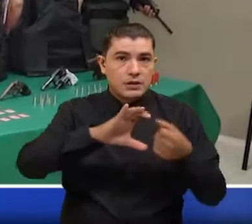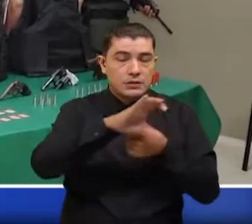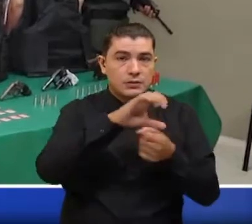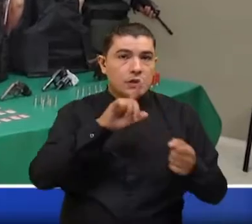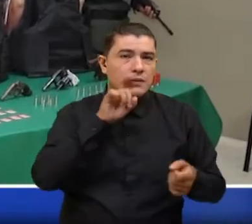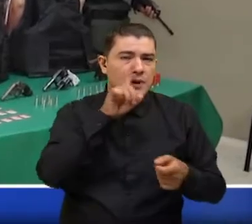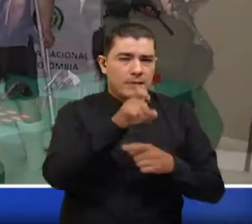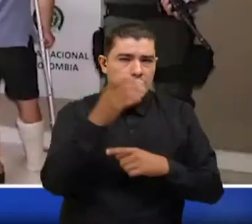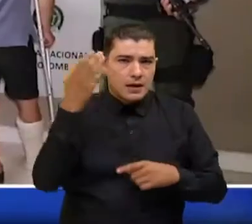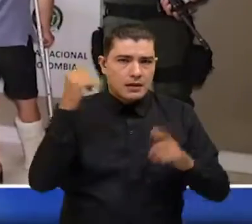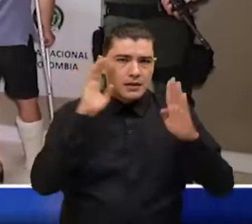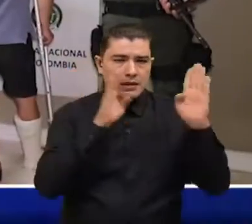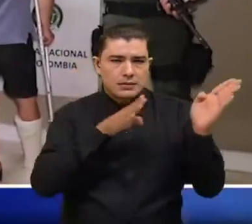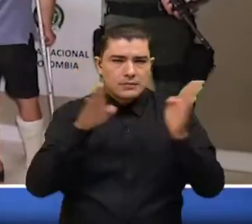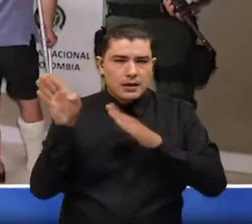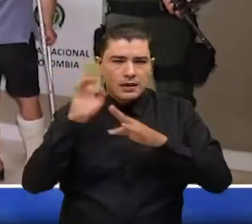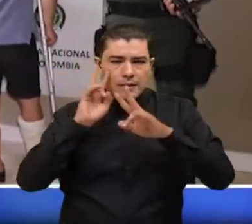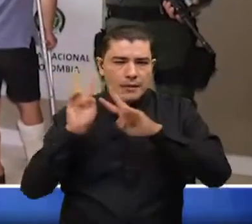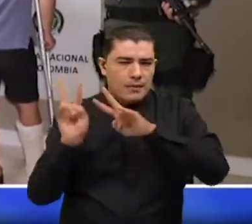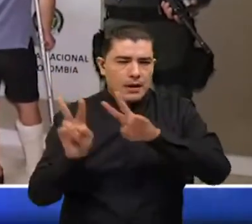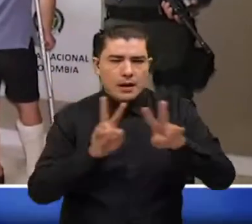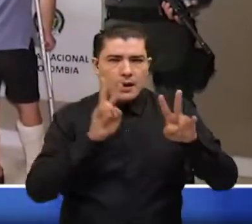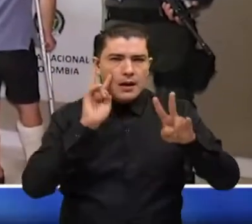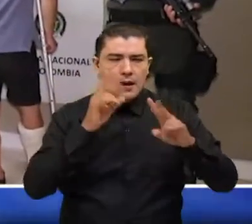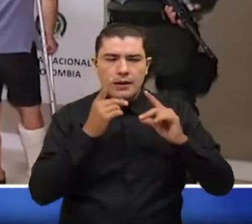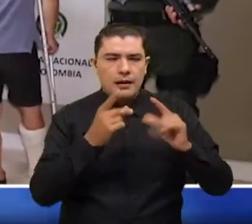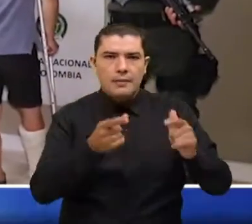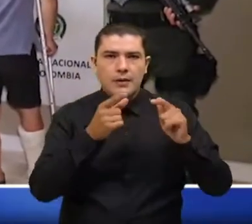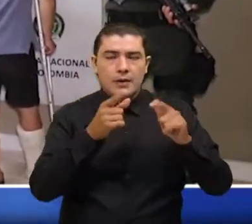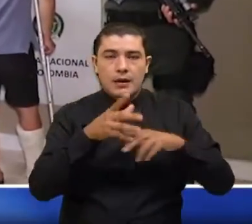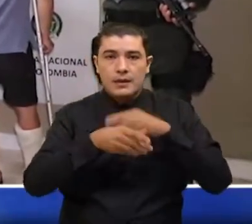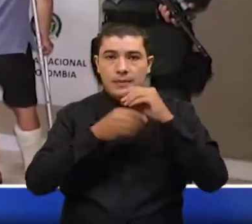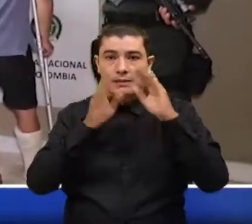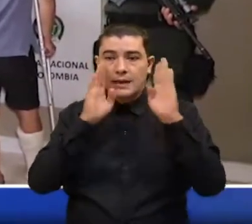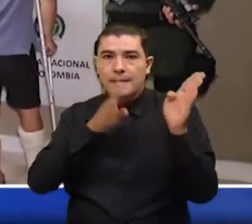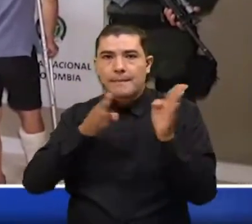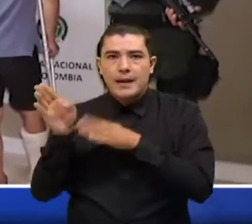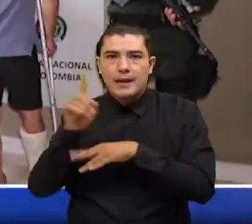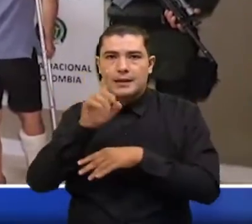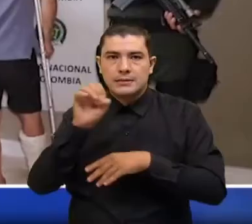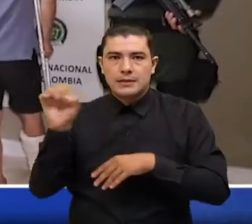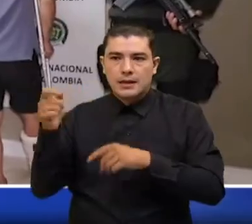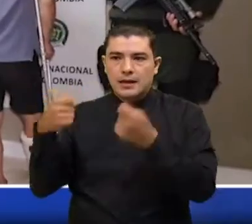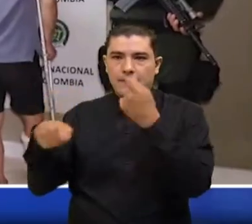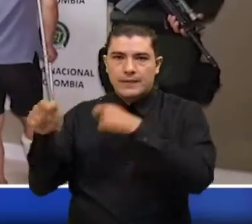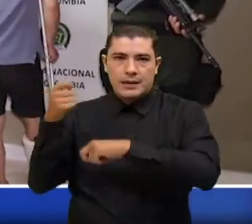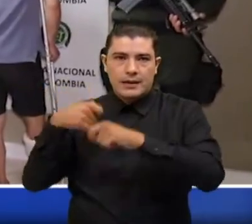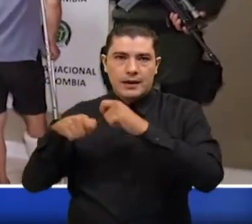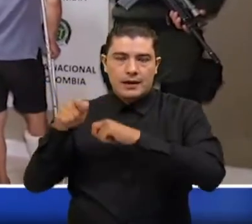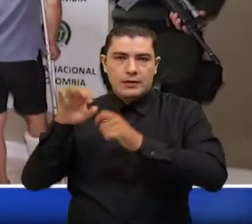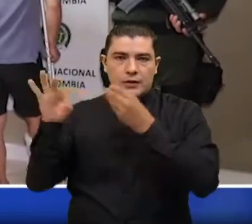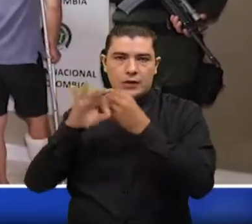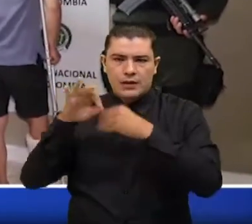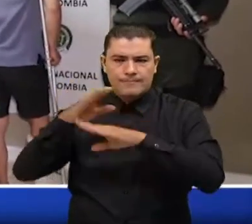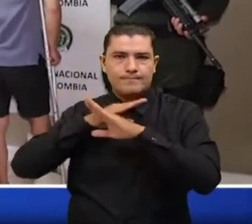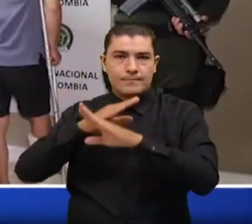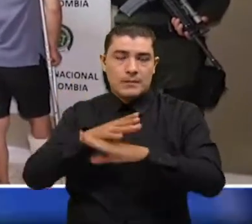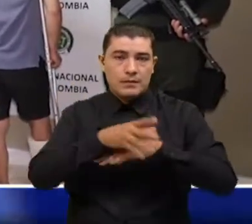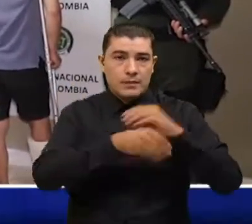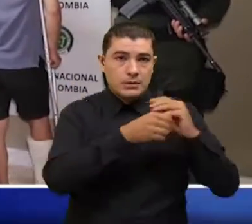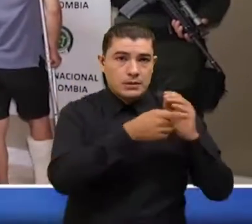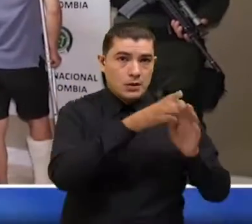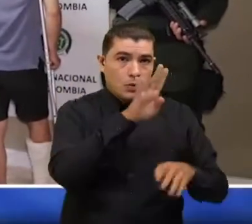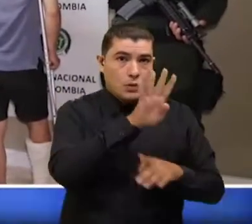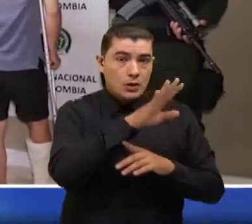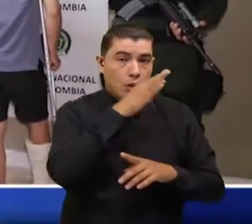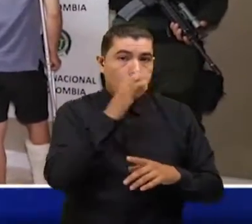través de los planes express de seguridad y la estrategia Plan 100 contra el microtráfico, logramos la captura de 4 hombres de 18,